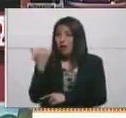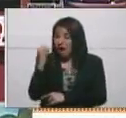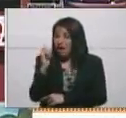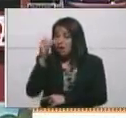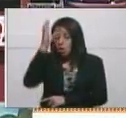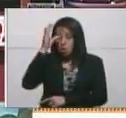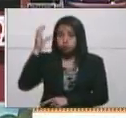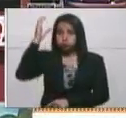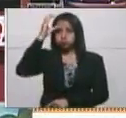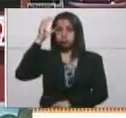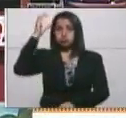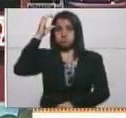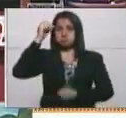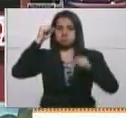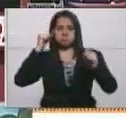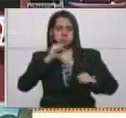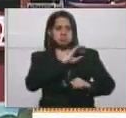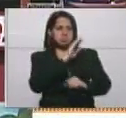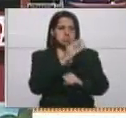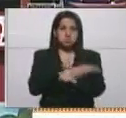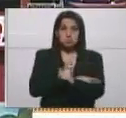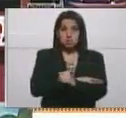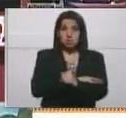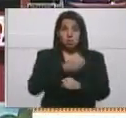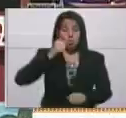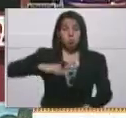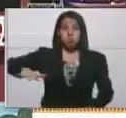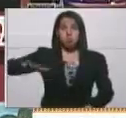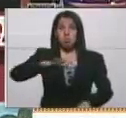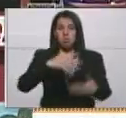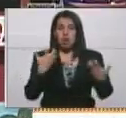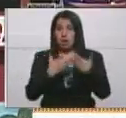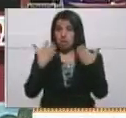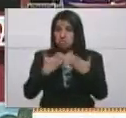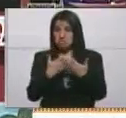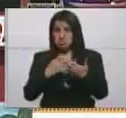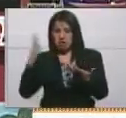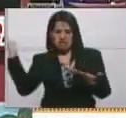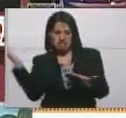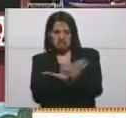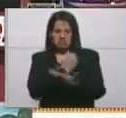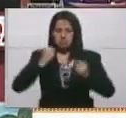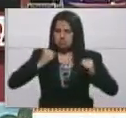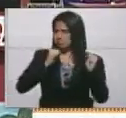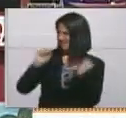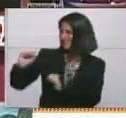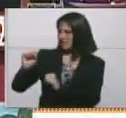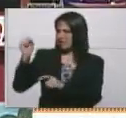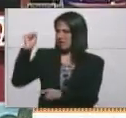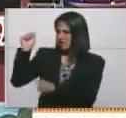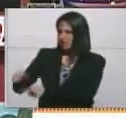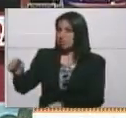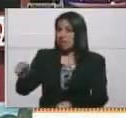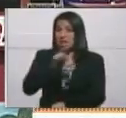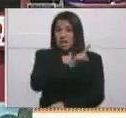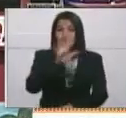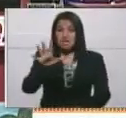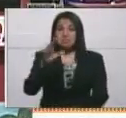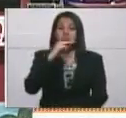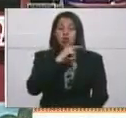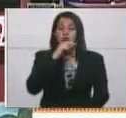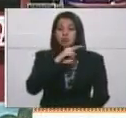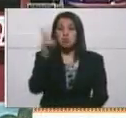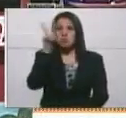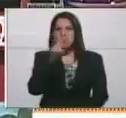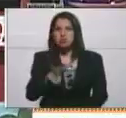disposición total y absoluta de un pueblo a la lucha. No se van a dejar arrebatar absolutamente nada. El 15 de octubre en